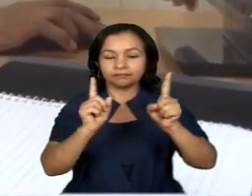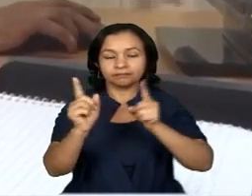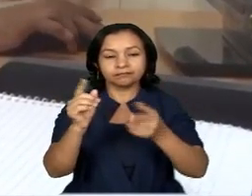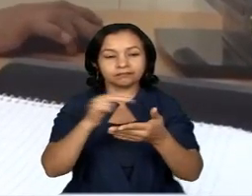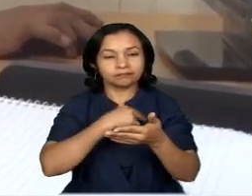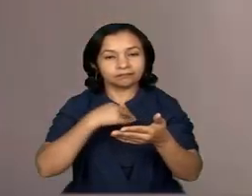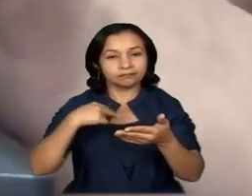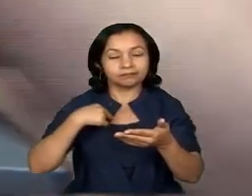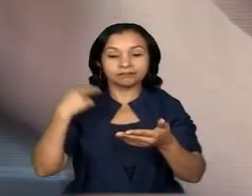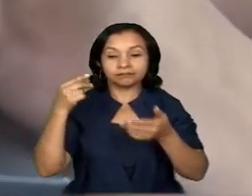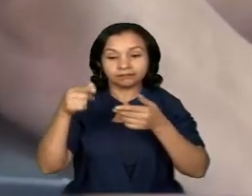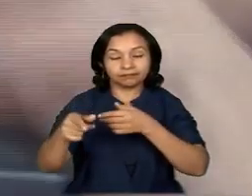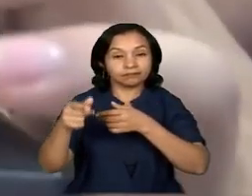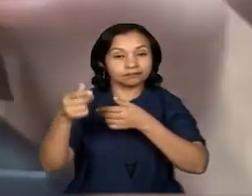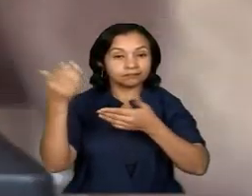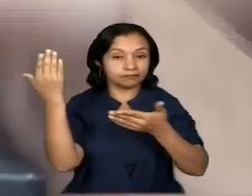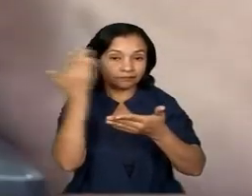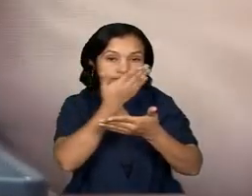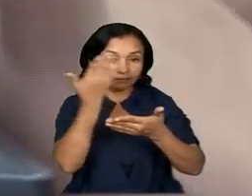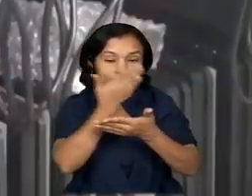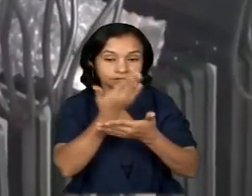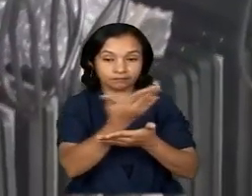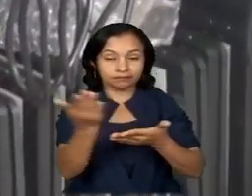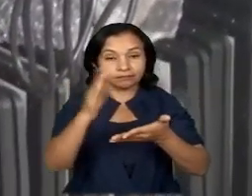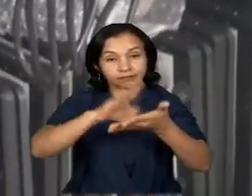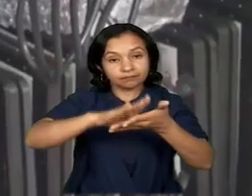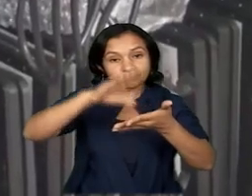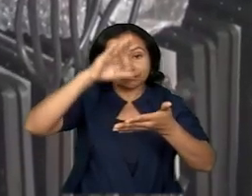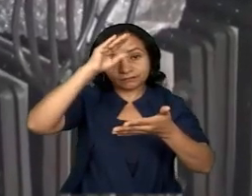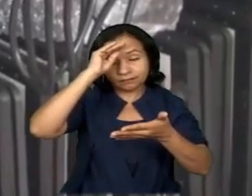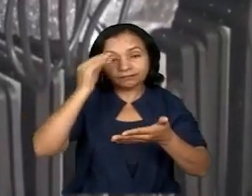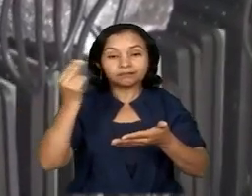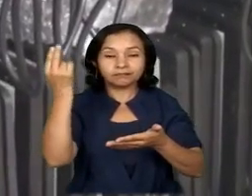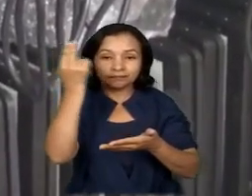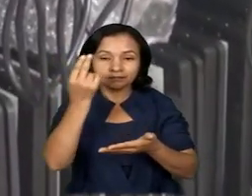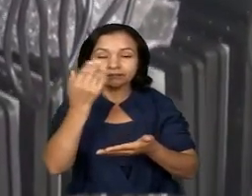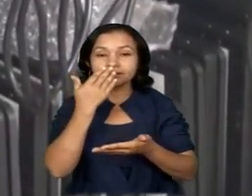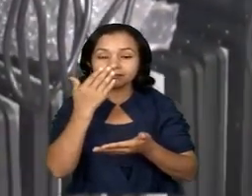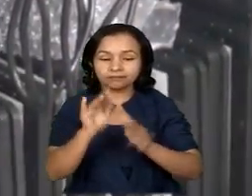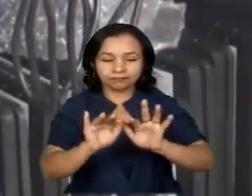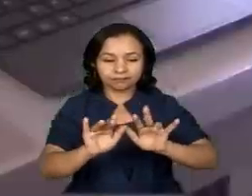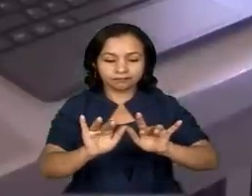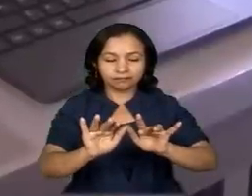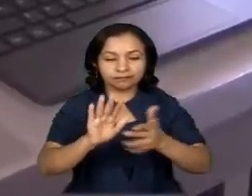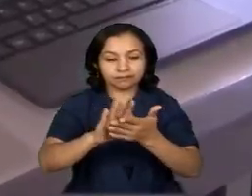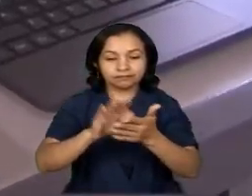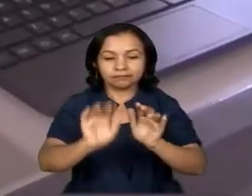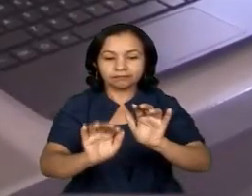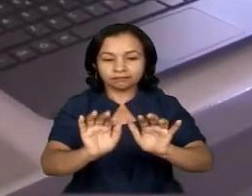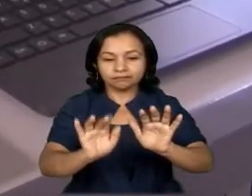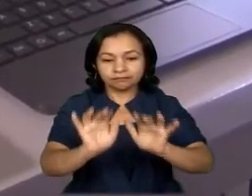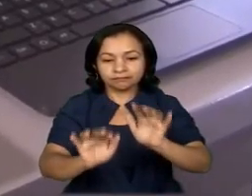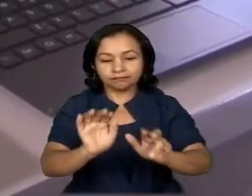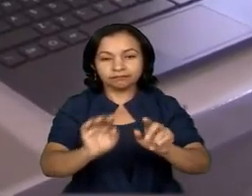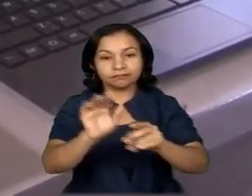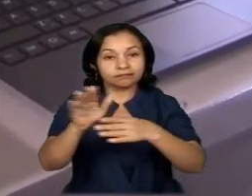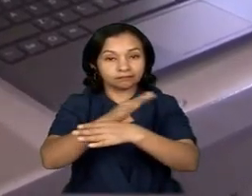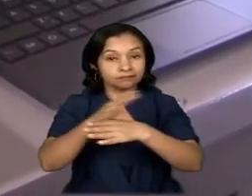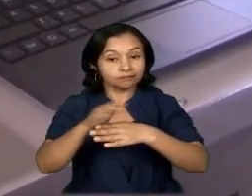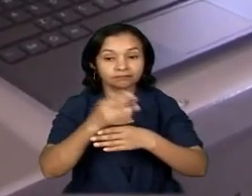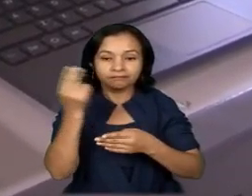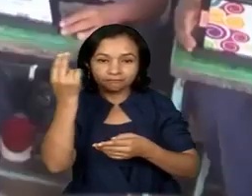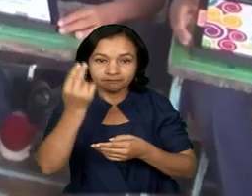que es que los estudiantes aprenden al buen uso de las tecnologías y a la programación de tecnología, de tal manera